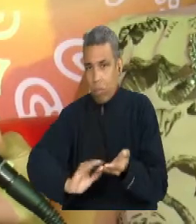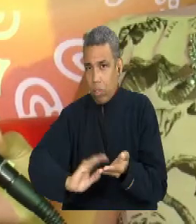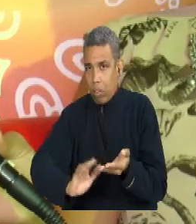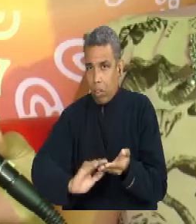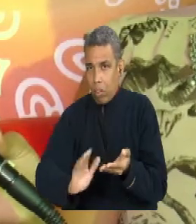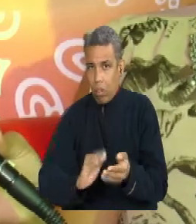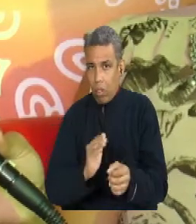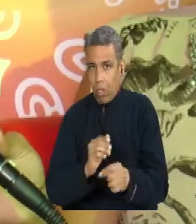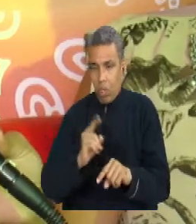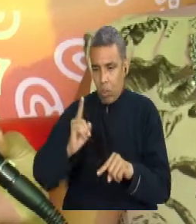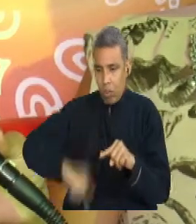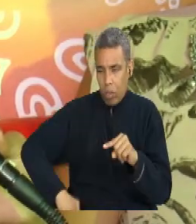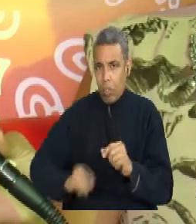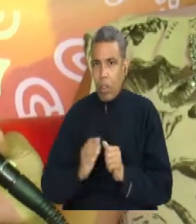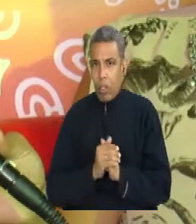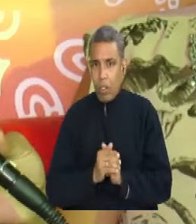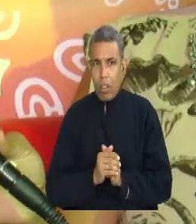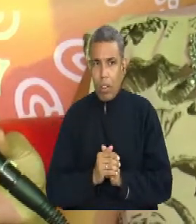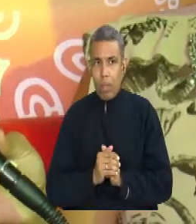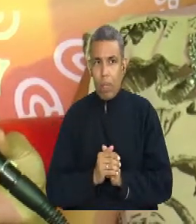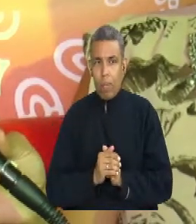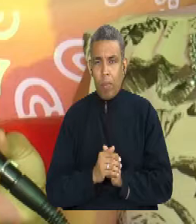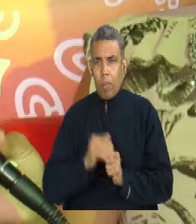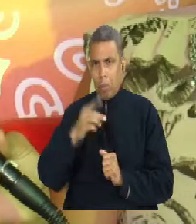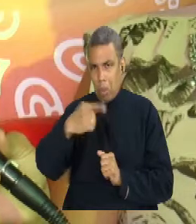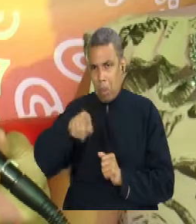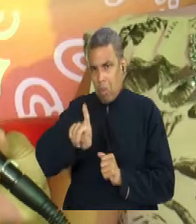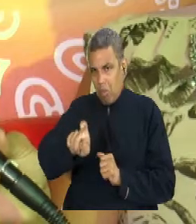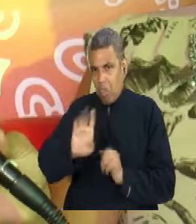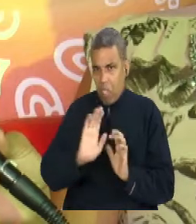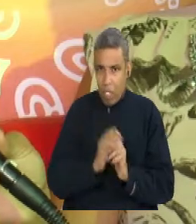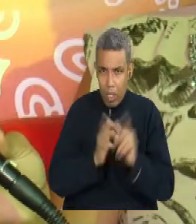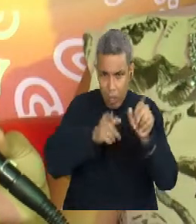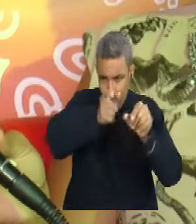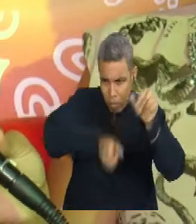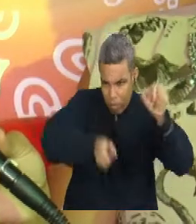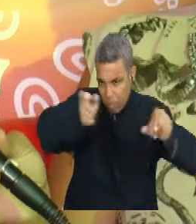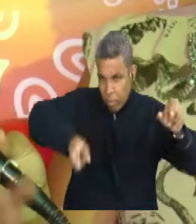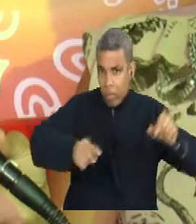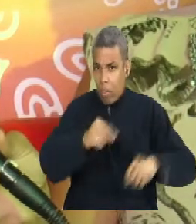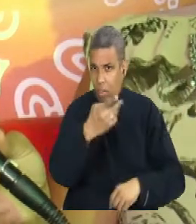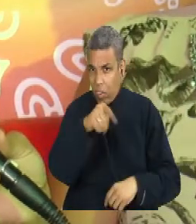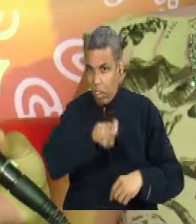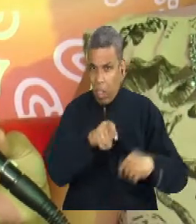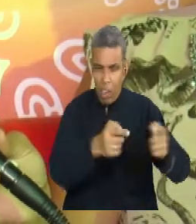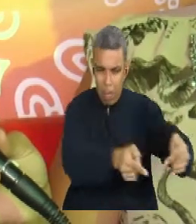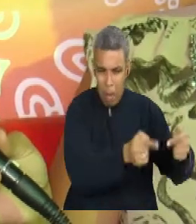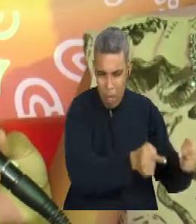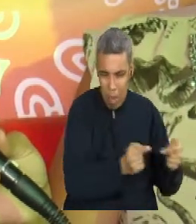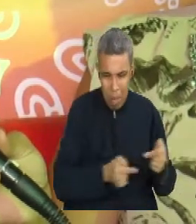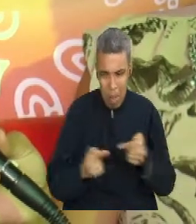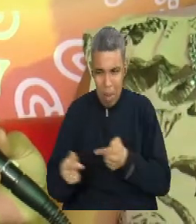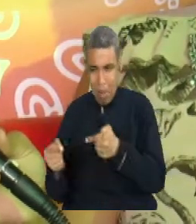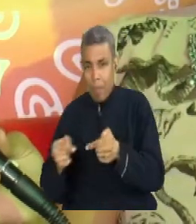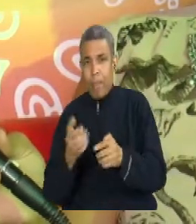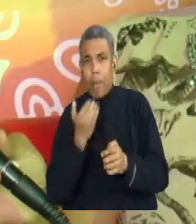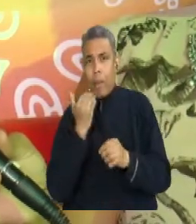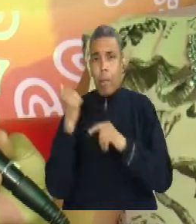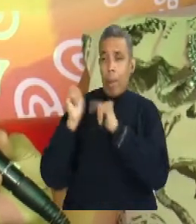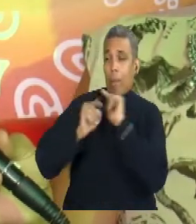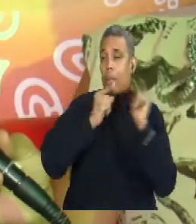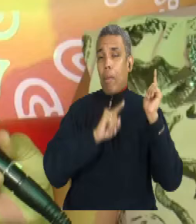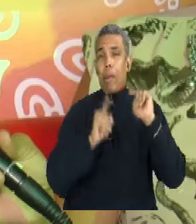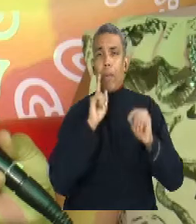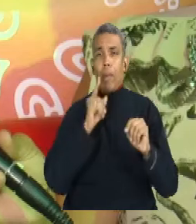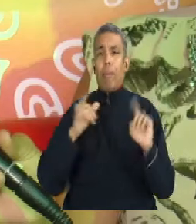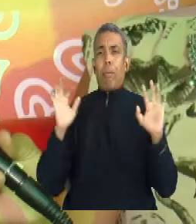libre, pero lo hemos determinado de 16 DJs para tener una mayor calificación y concentración y no que se llegue mucho DJ y no se pronto no se